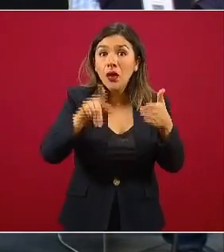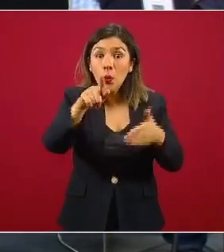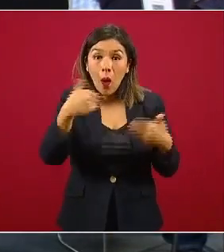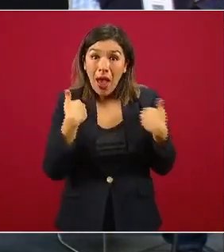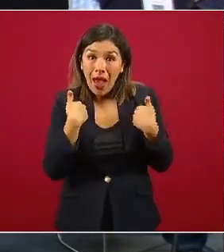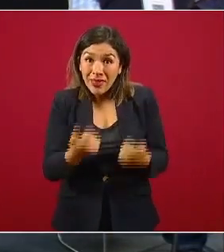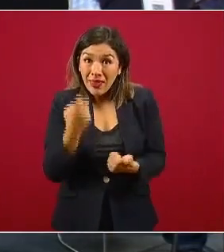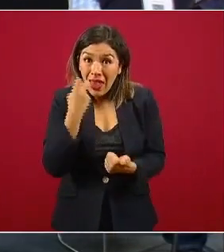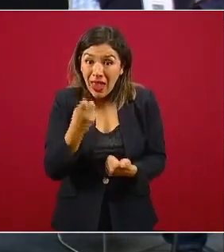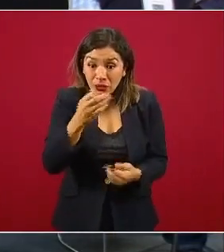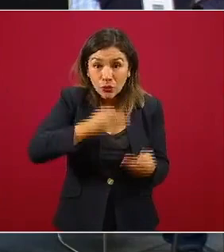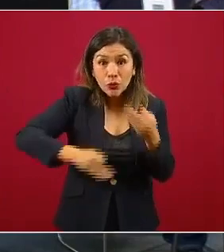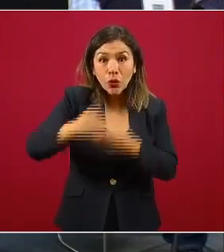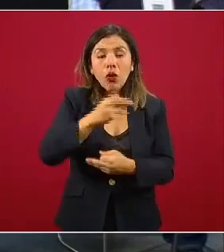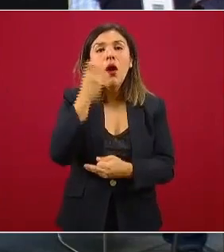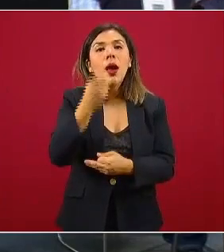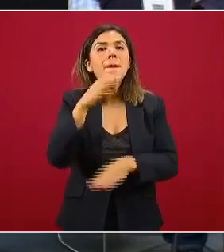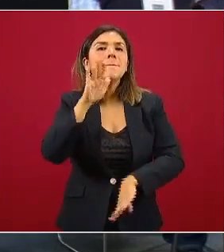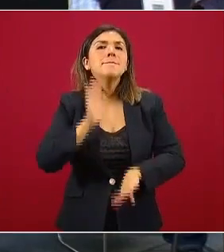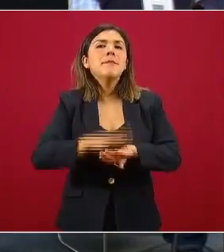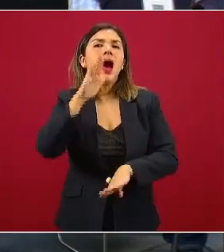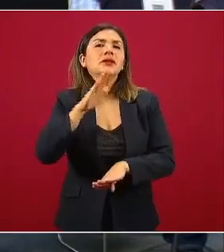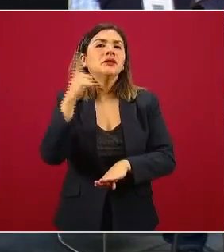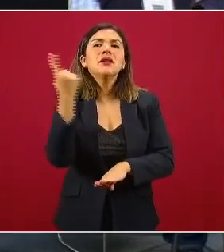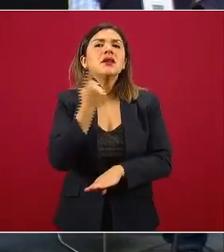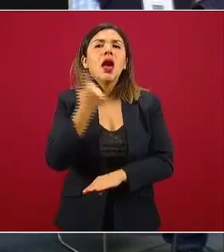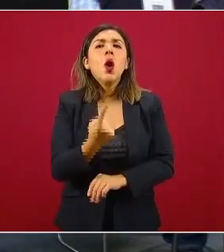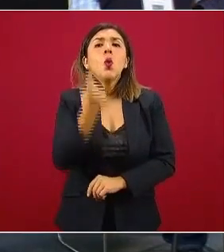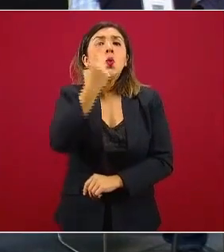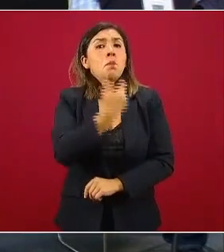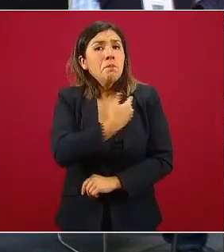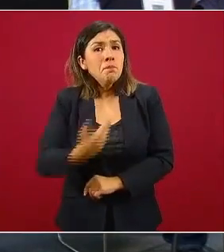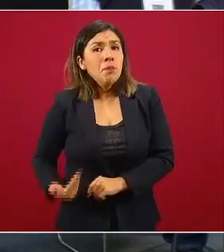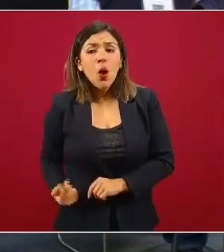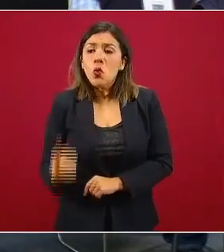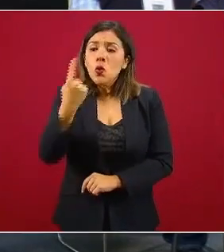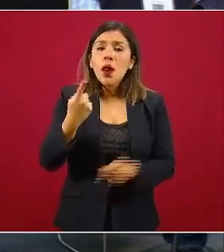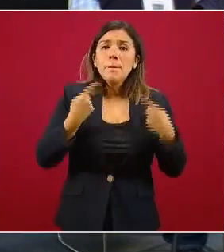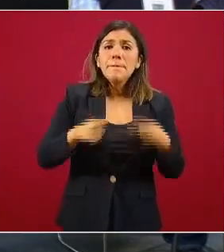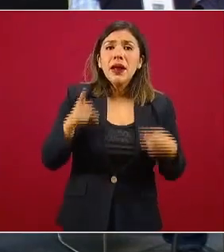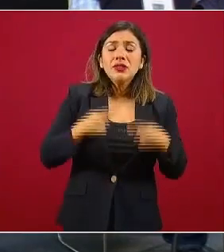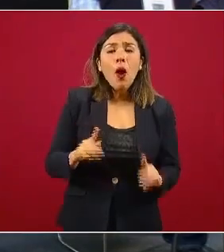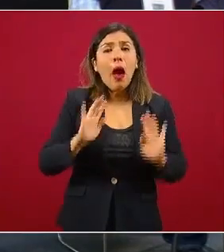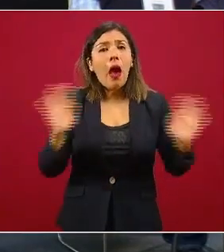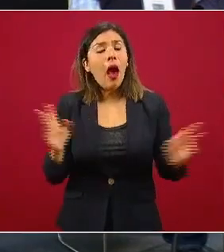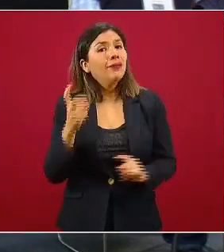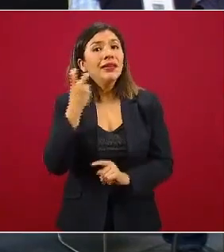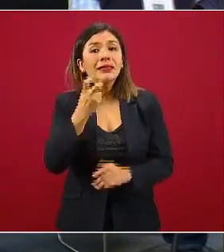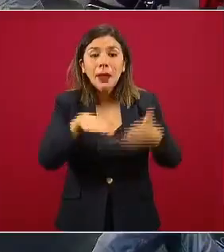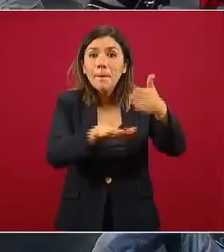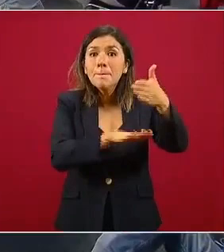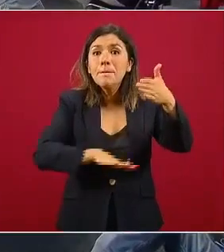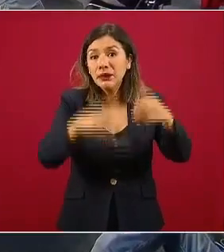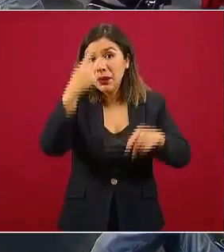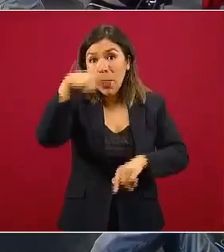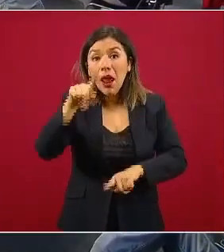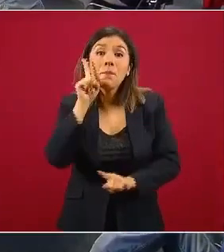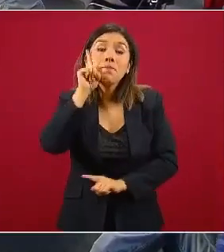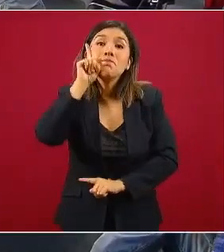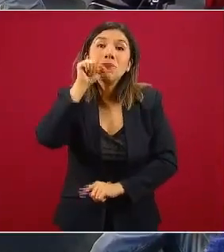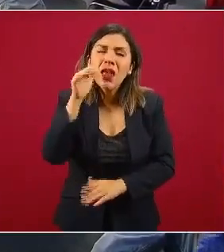esto va más allá de un presidente, de una persona. Estas son las bases para que el día de